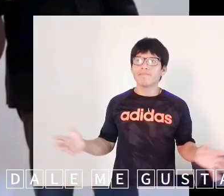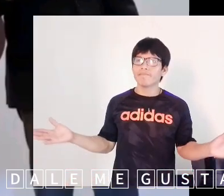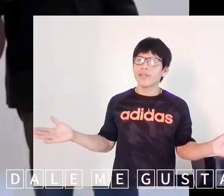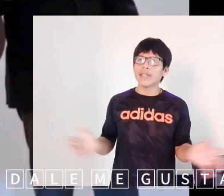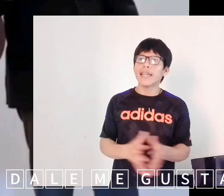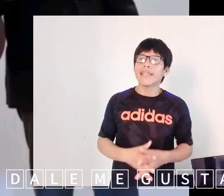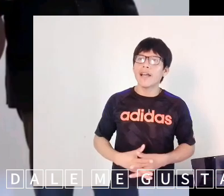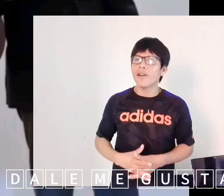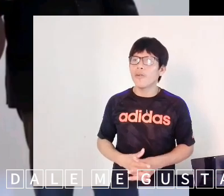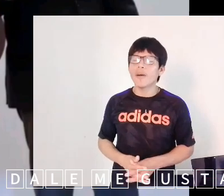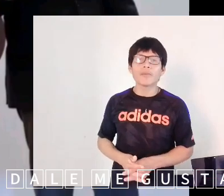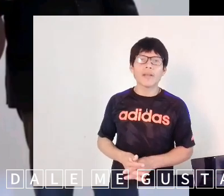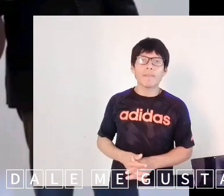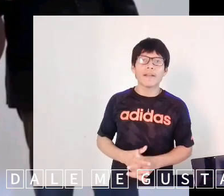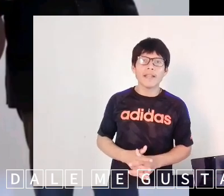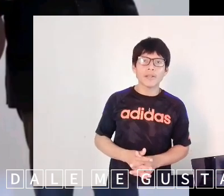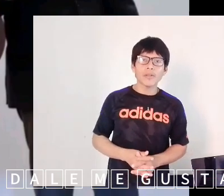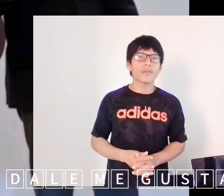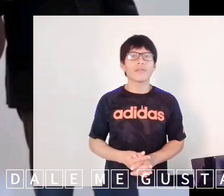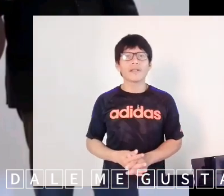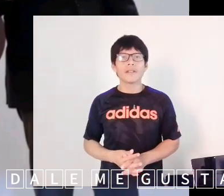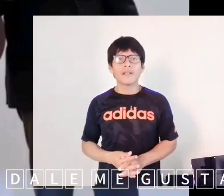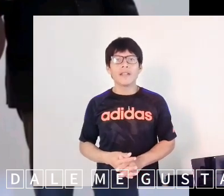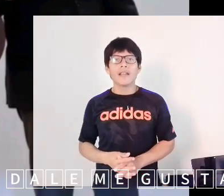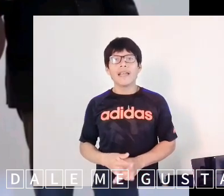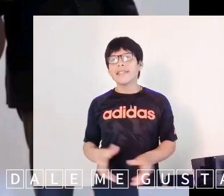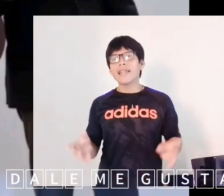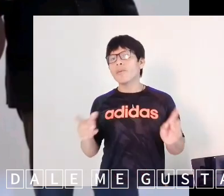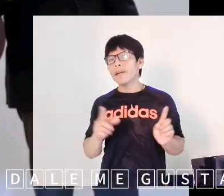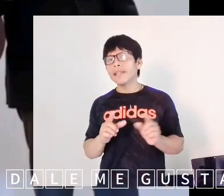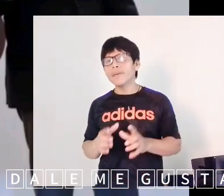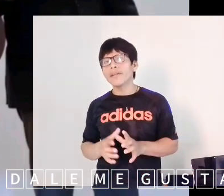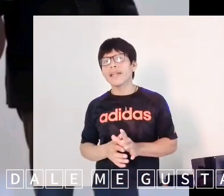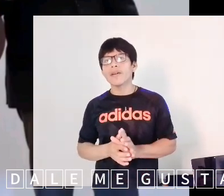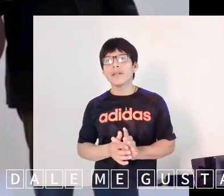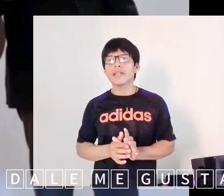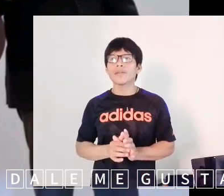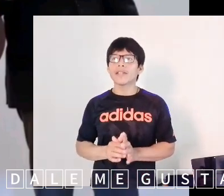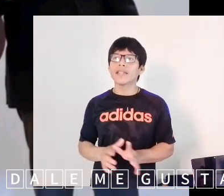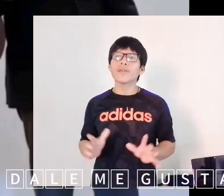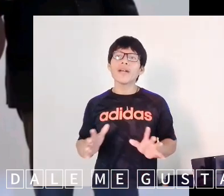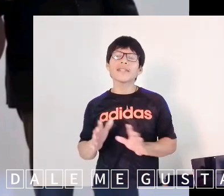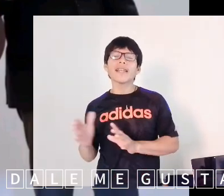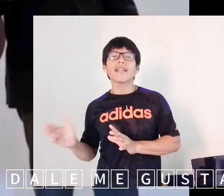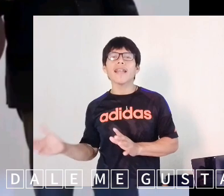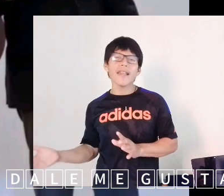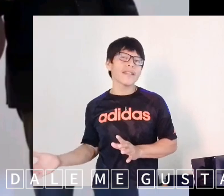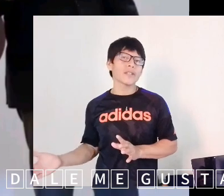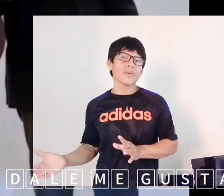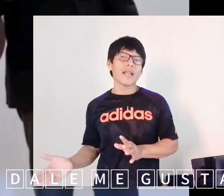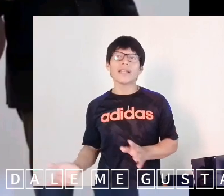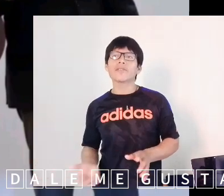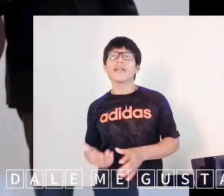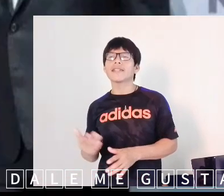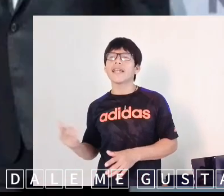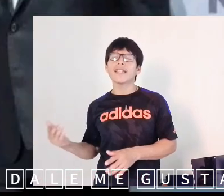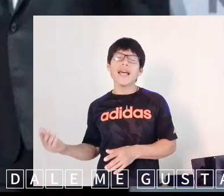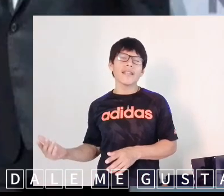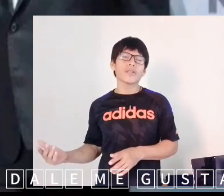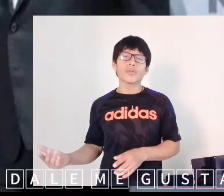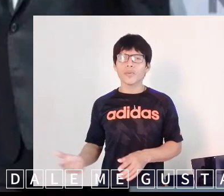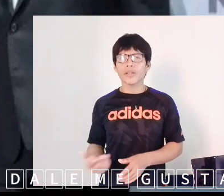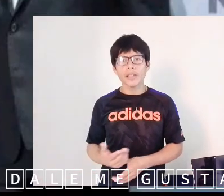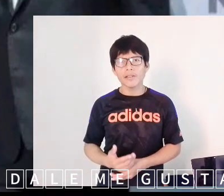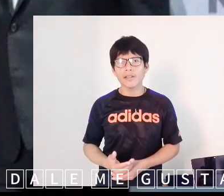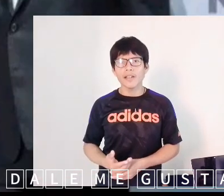que, o sea, ya lo vamos a perder todo? Ese es el objetivo de Claudio X González, no gastar nada de su lana, no gastar